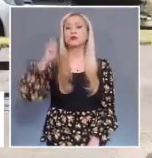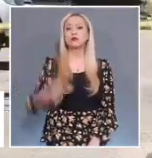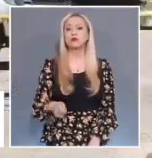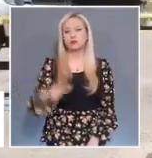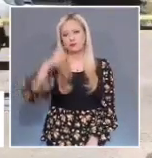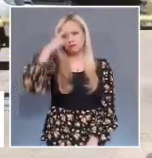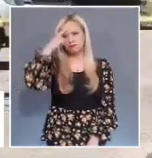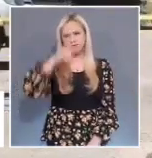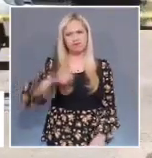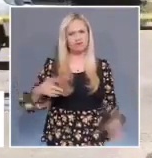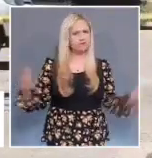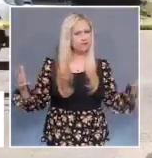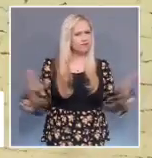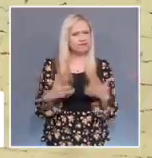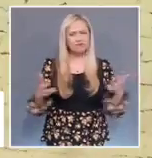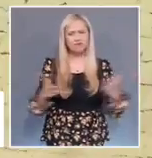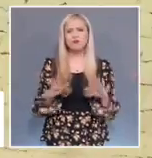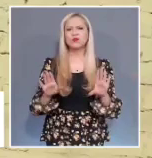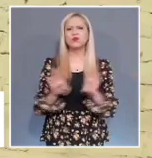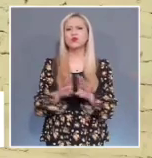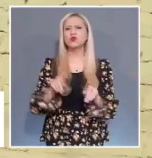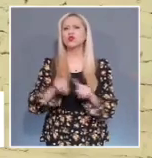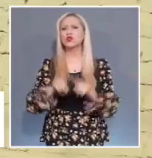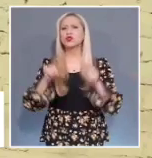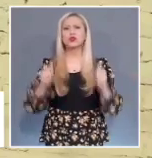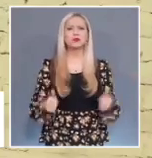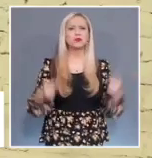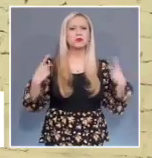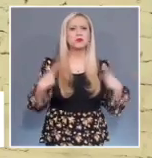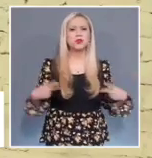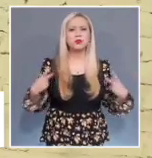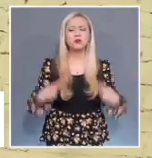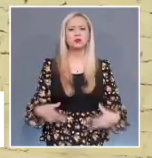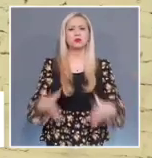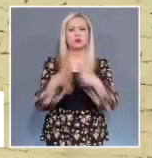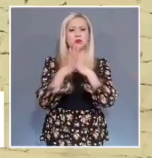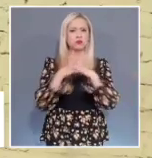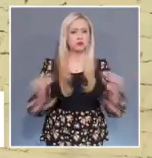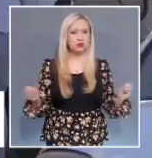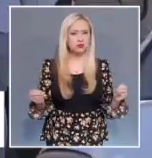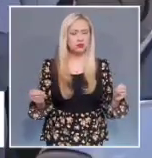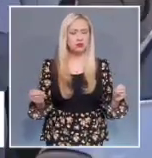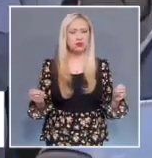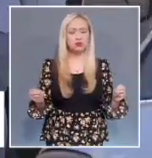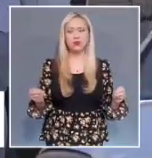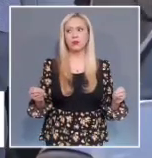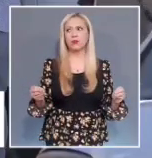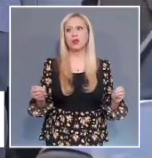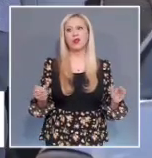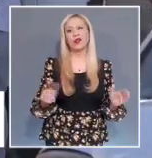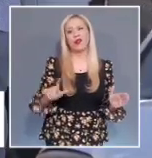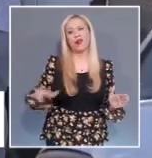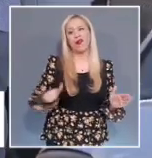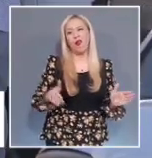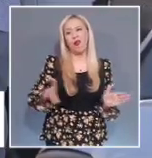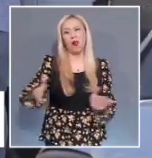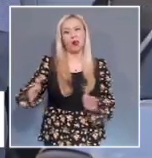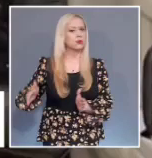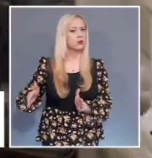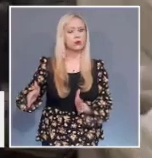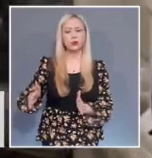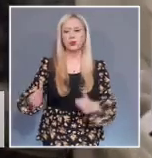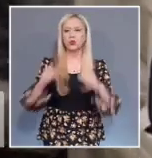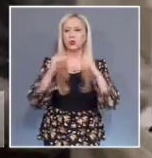para determinar el paradero de las personas desaparecidas, siempre sin dilación, de forma imparcial,